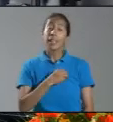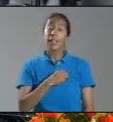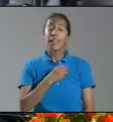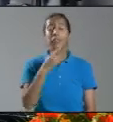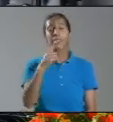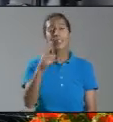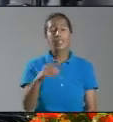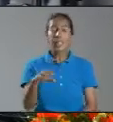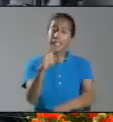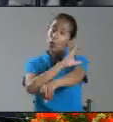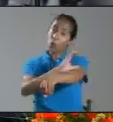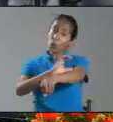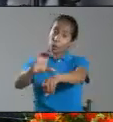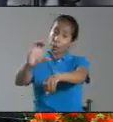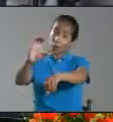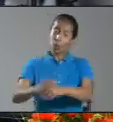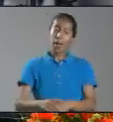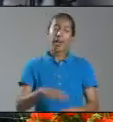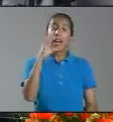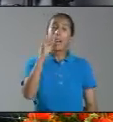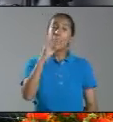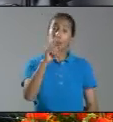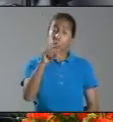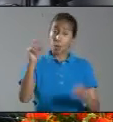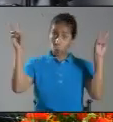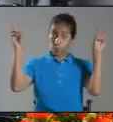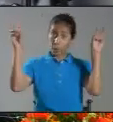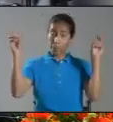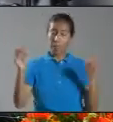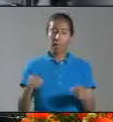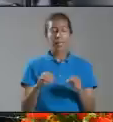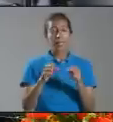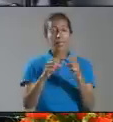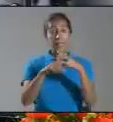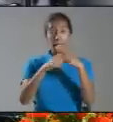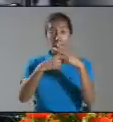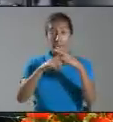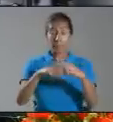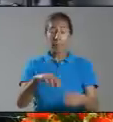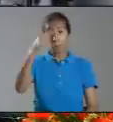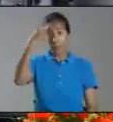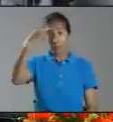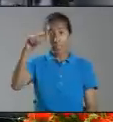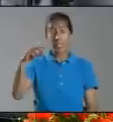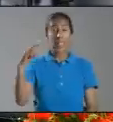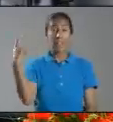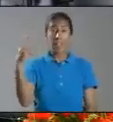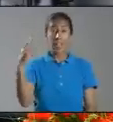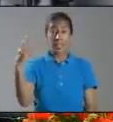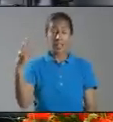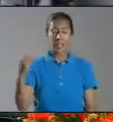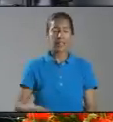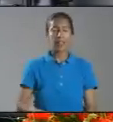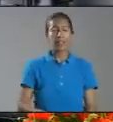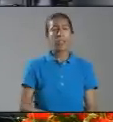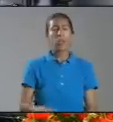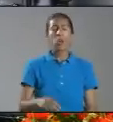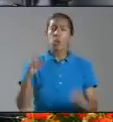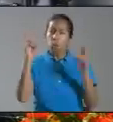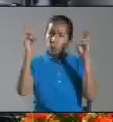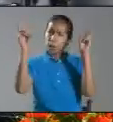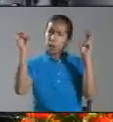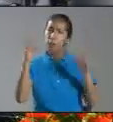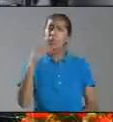Quiero comentarle y continuar con un tema que iniciamos el día viernes. Prácticamente todos los temas que el Señor me ha dado en estos